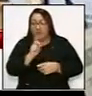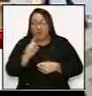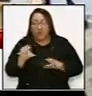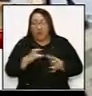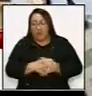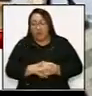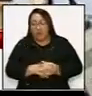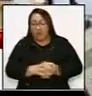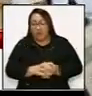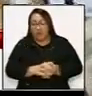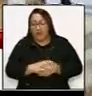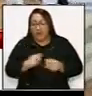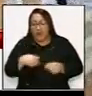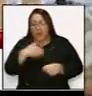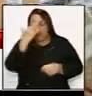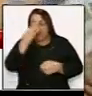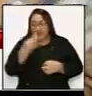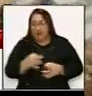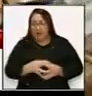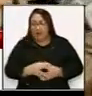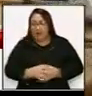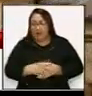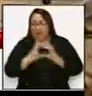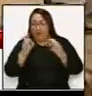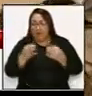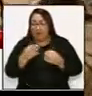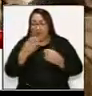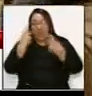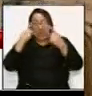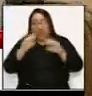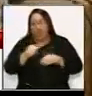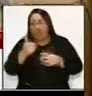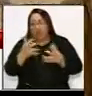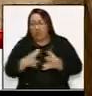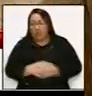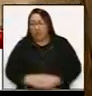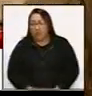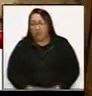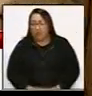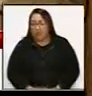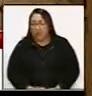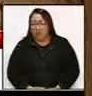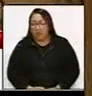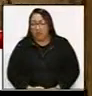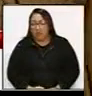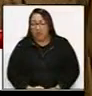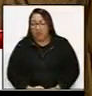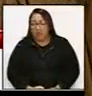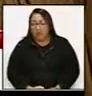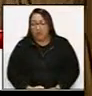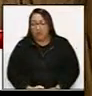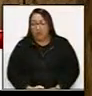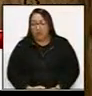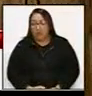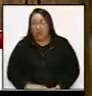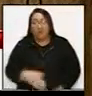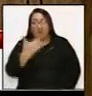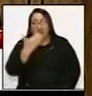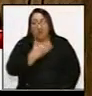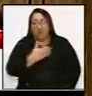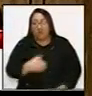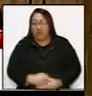hecho. Pero acá tenemos que saber la verdad. Y a la familia decir otras cosas. Muy bien, para terminar, señor Arce. Gracias,